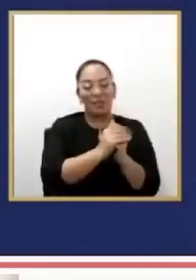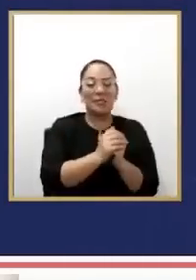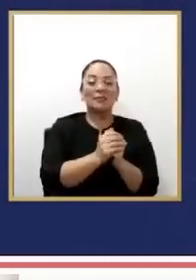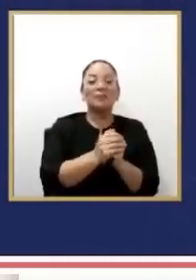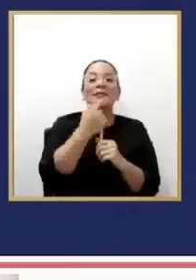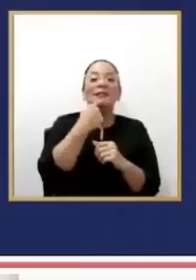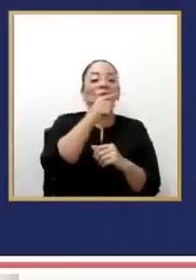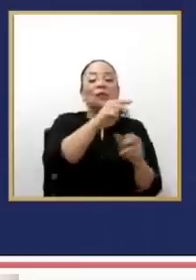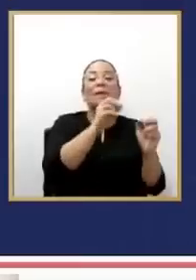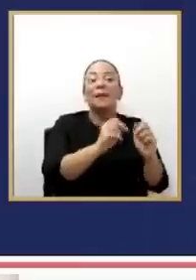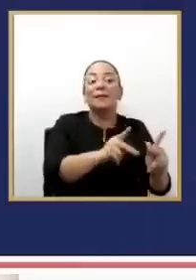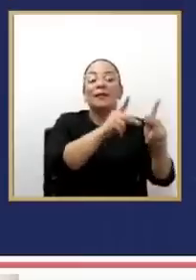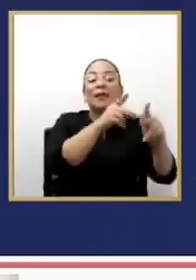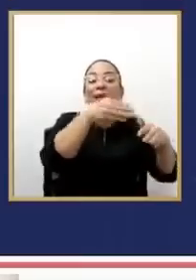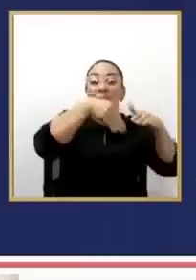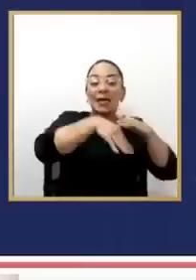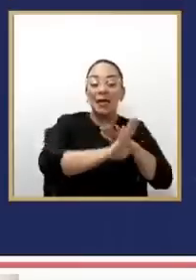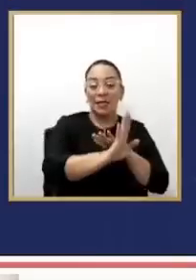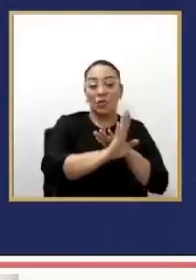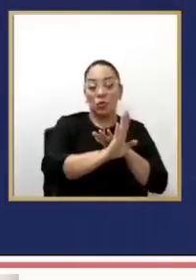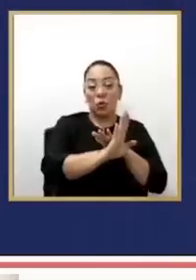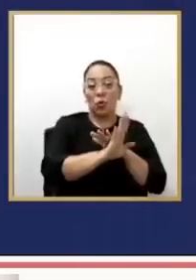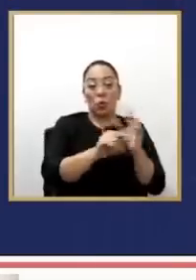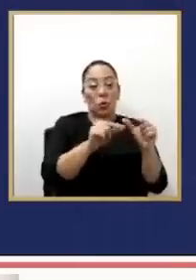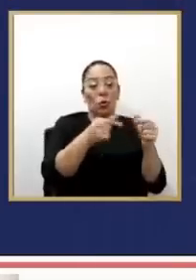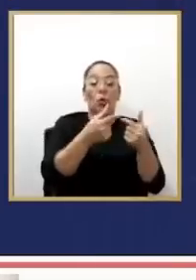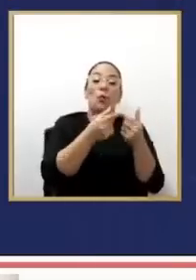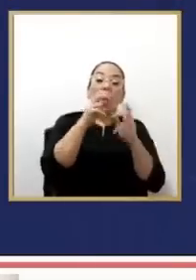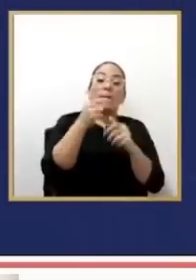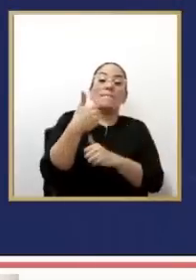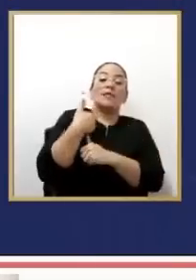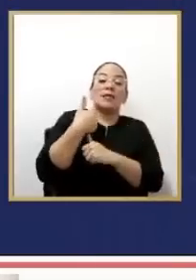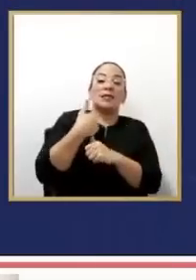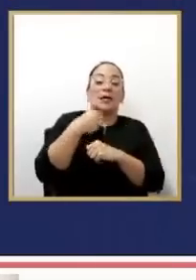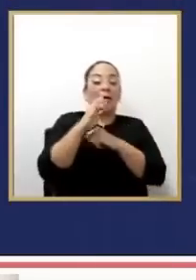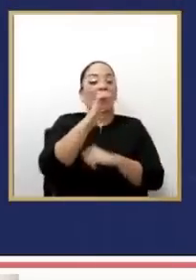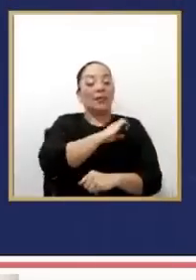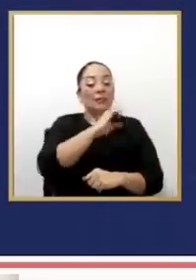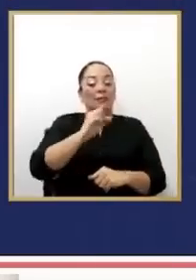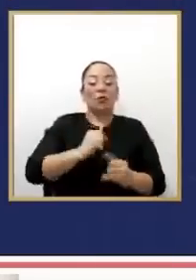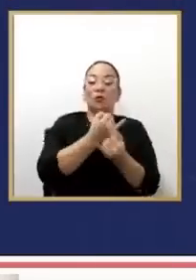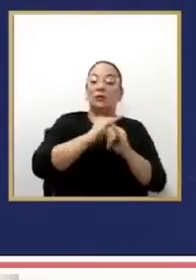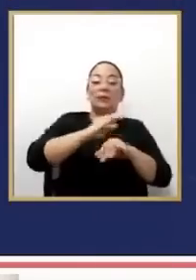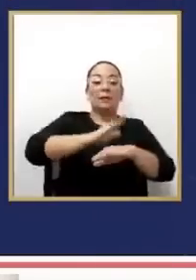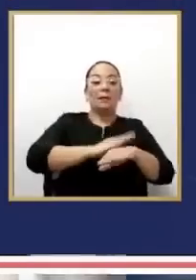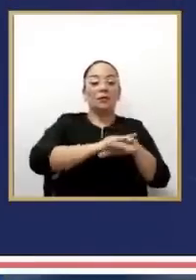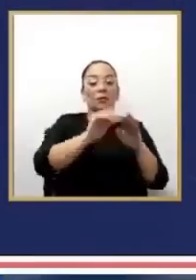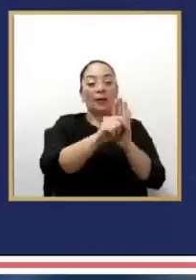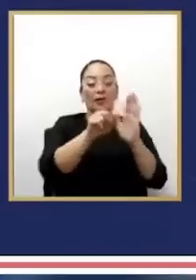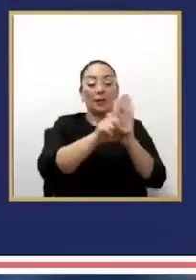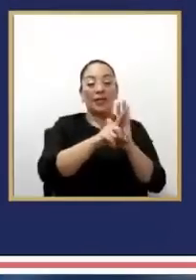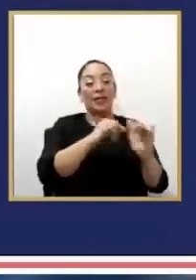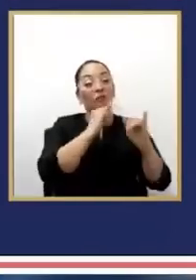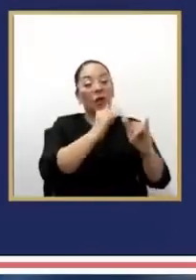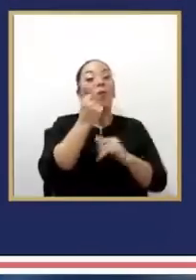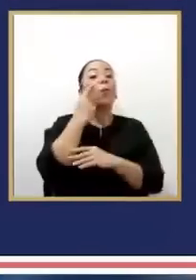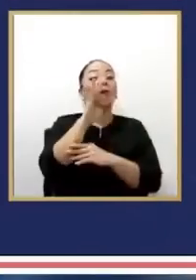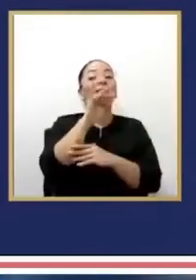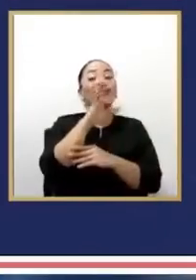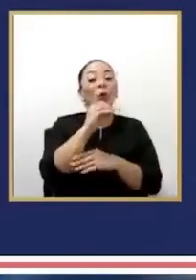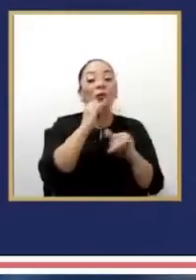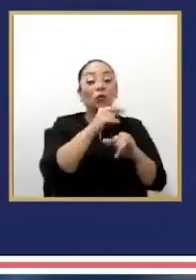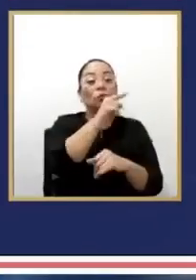haber permitido el ingreso de una fuerza militar salvadoreña sin permiso de la Asamblea Legislativa, denunciado por Tico Denuncias, usted